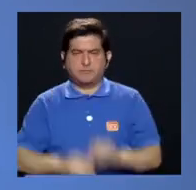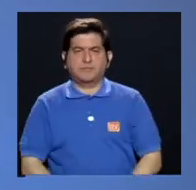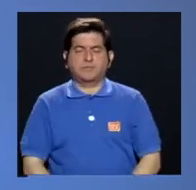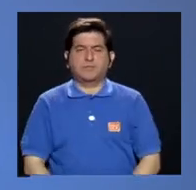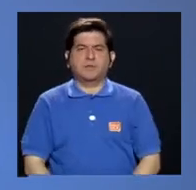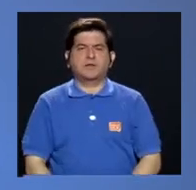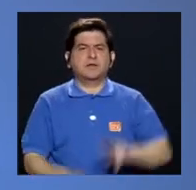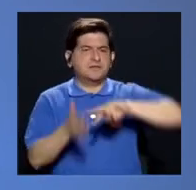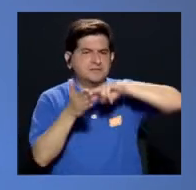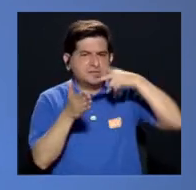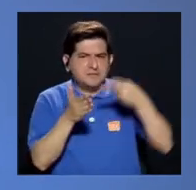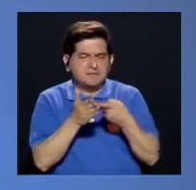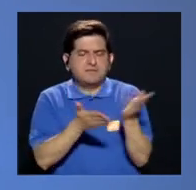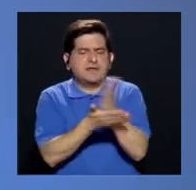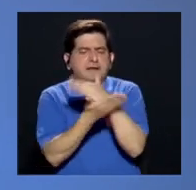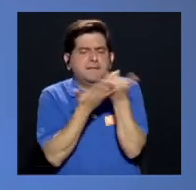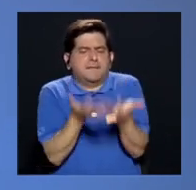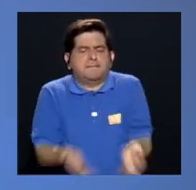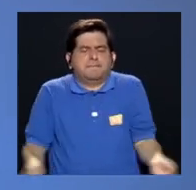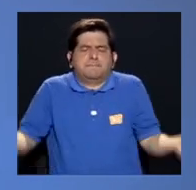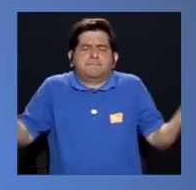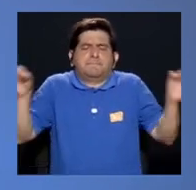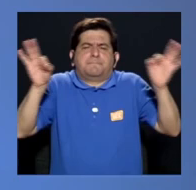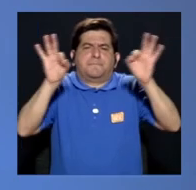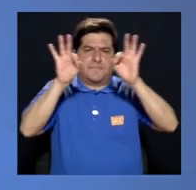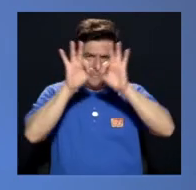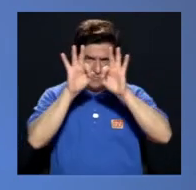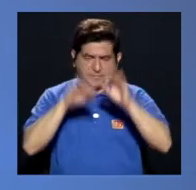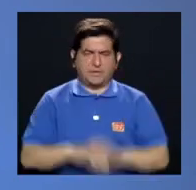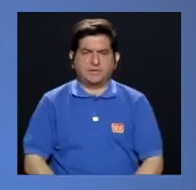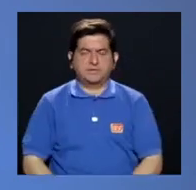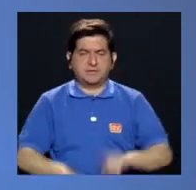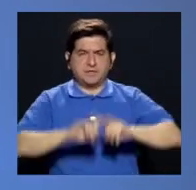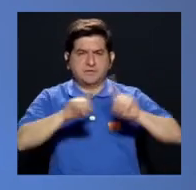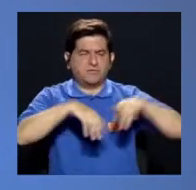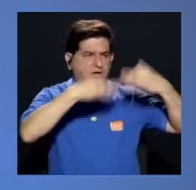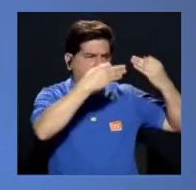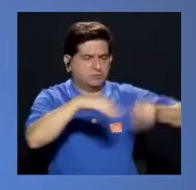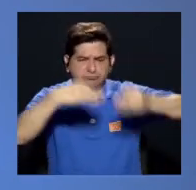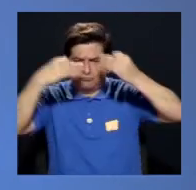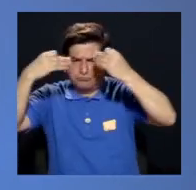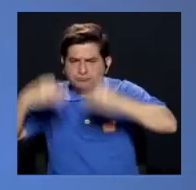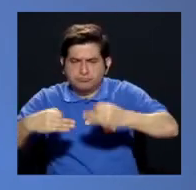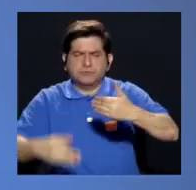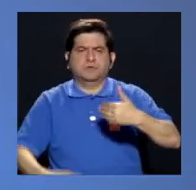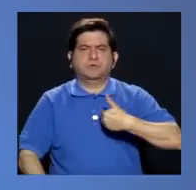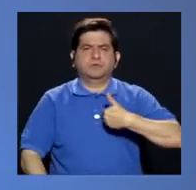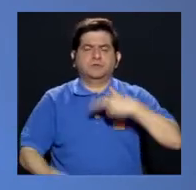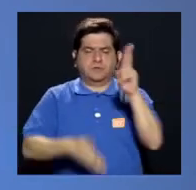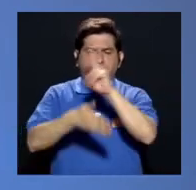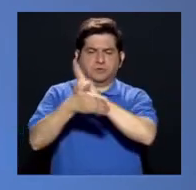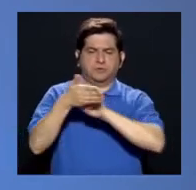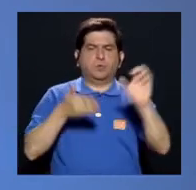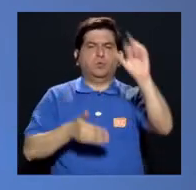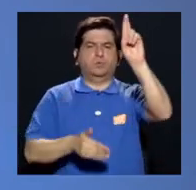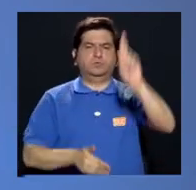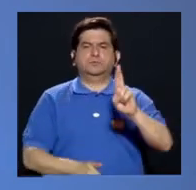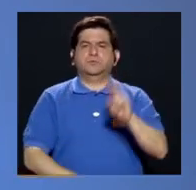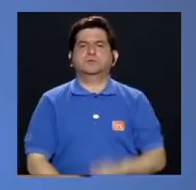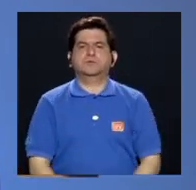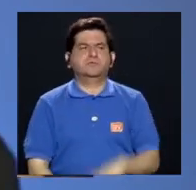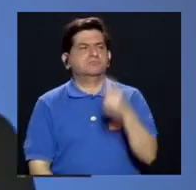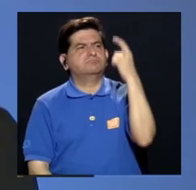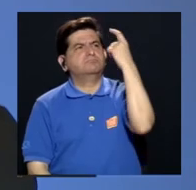así un aspecto fundamental de las medidas que toma la Universidad de Costa Rica